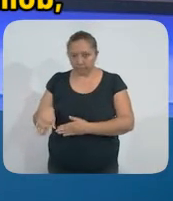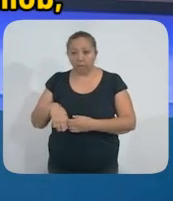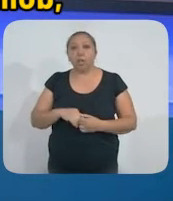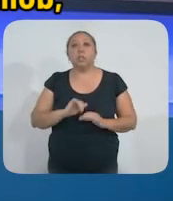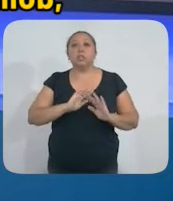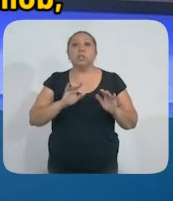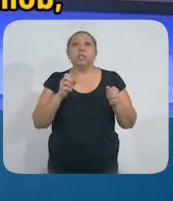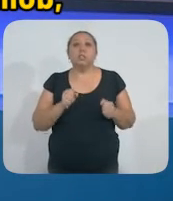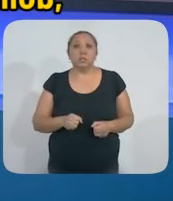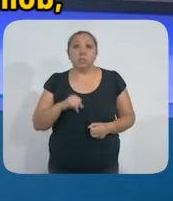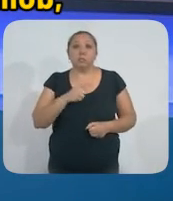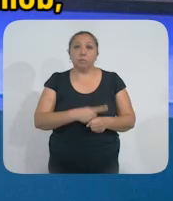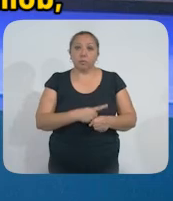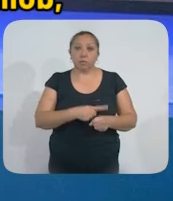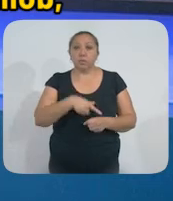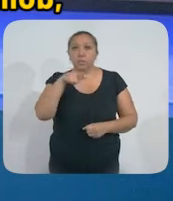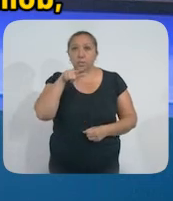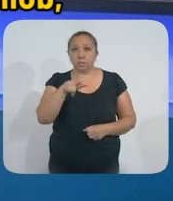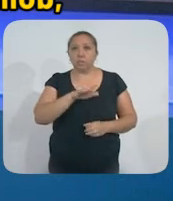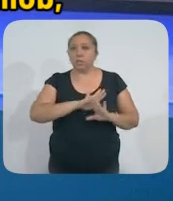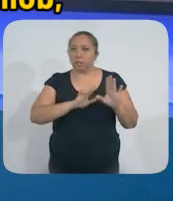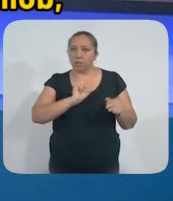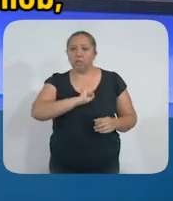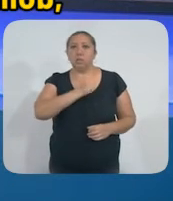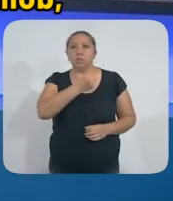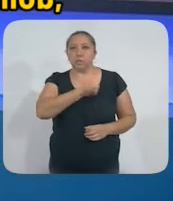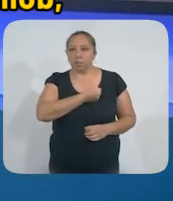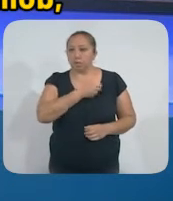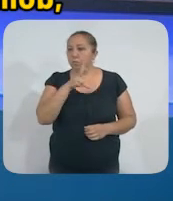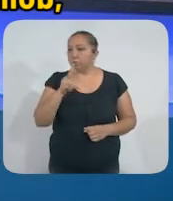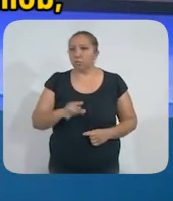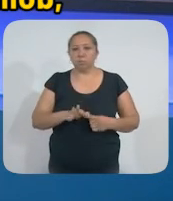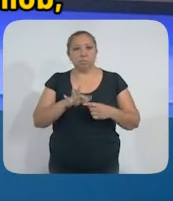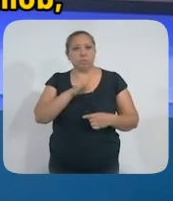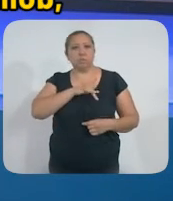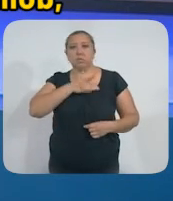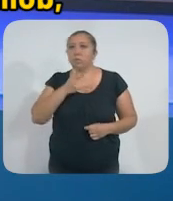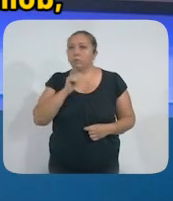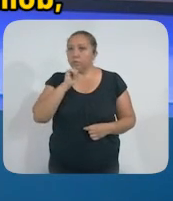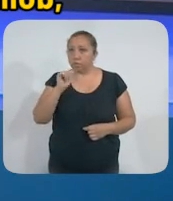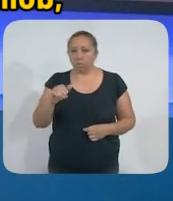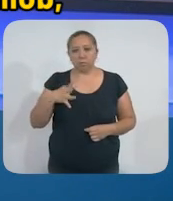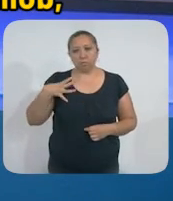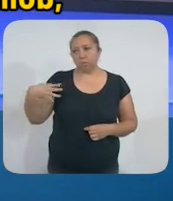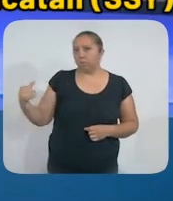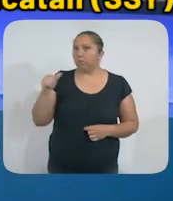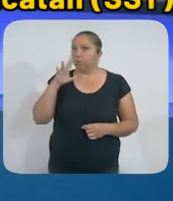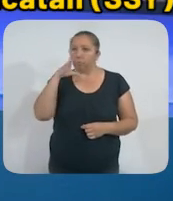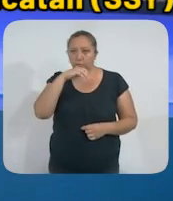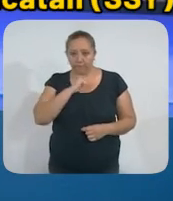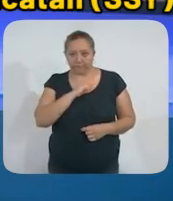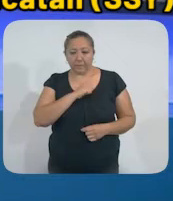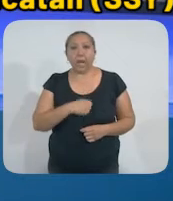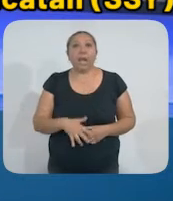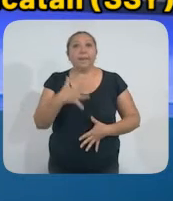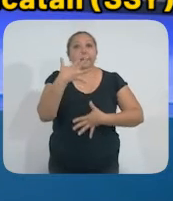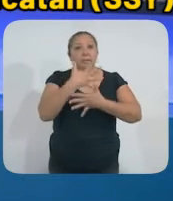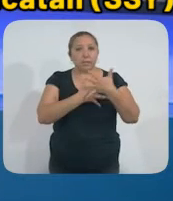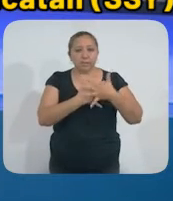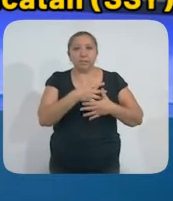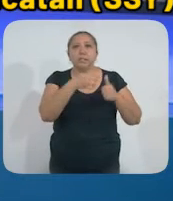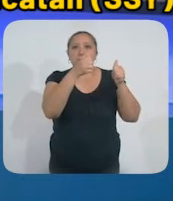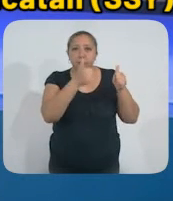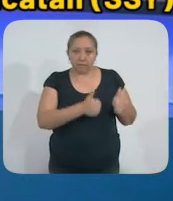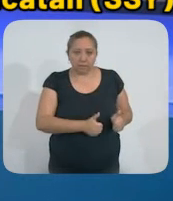los casos confirmados, 17 ya se recuperaron, no presentan síntomas ni pueden contagiar. 15 están